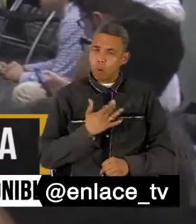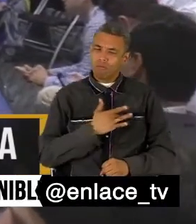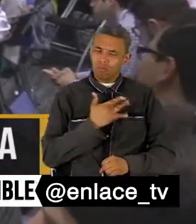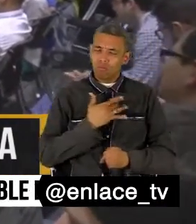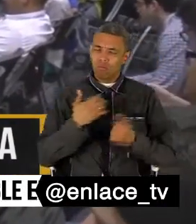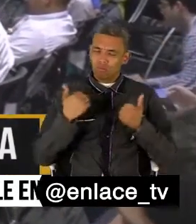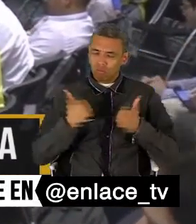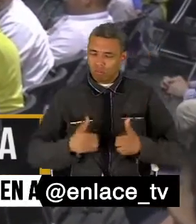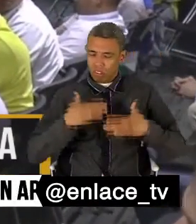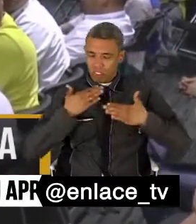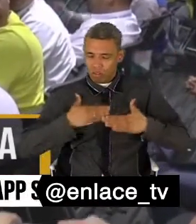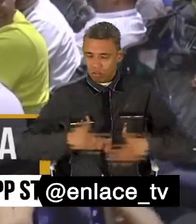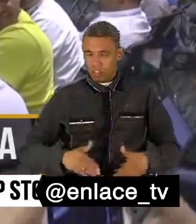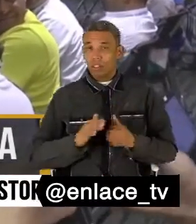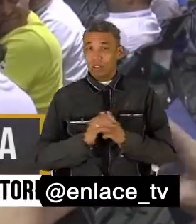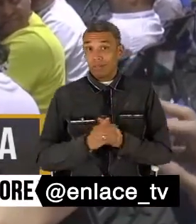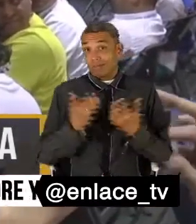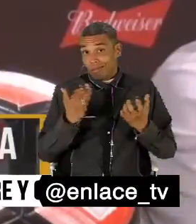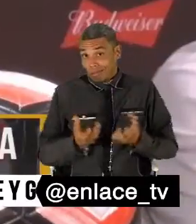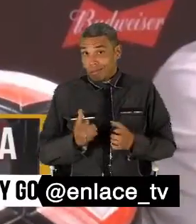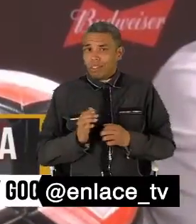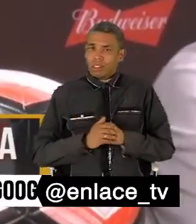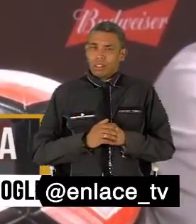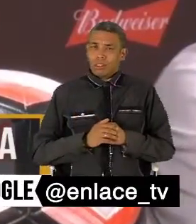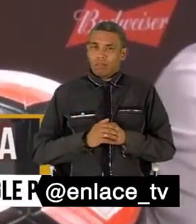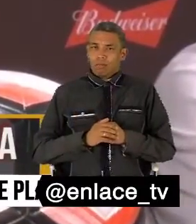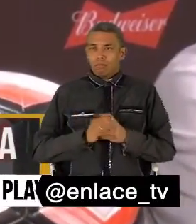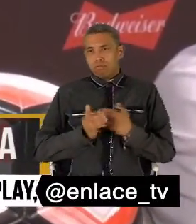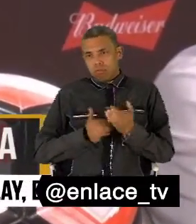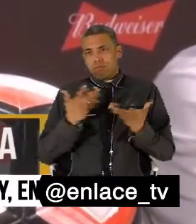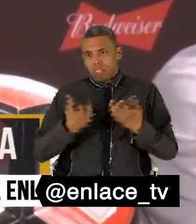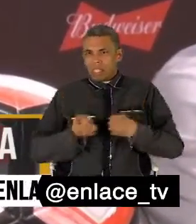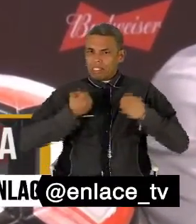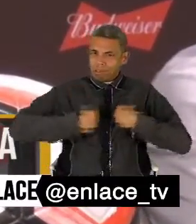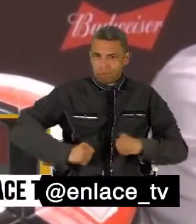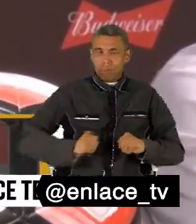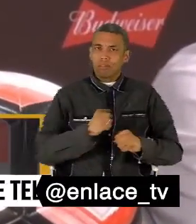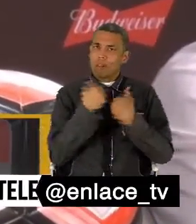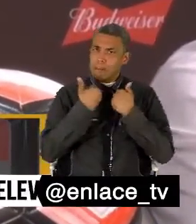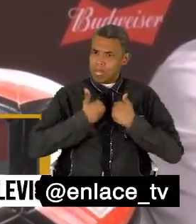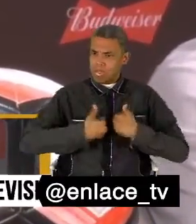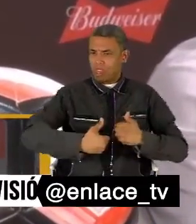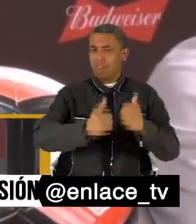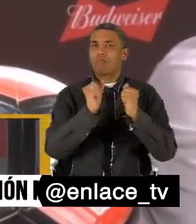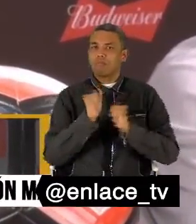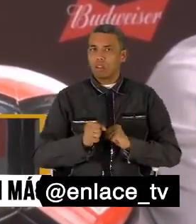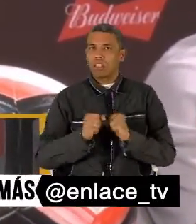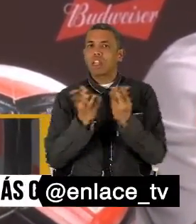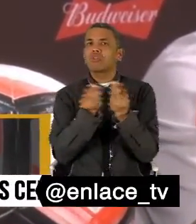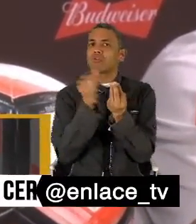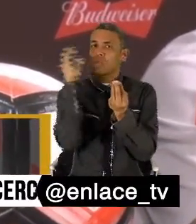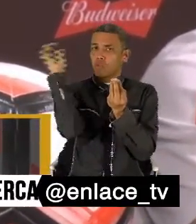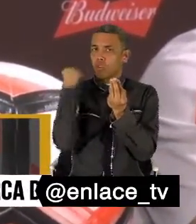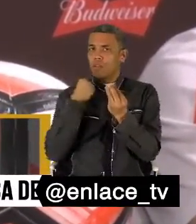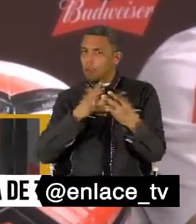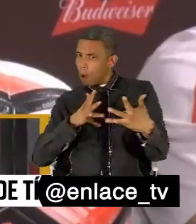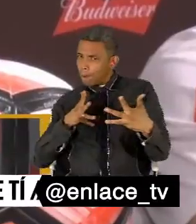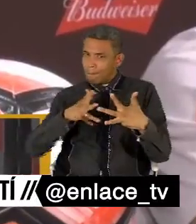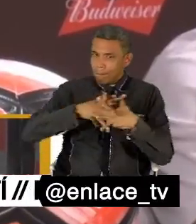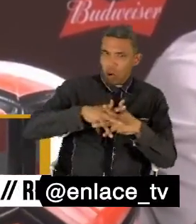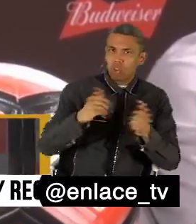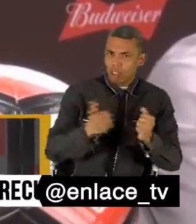siento tranquilo, pero siempre con deseos y ganas de trabajar, de hacer las cosas bien y complementarme bien con los compañeros.